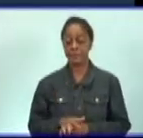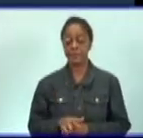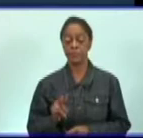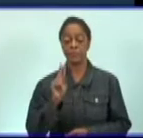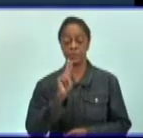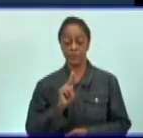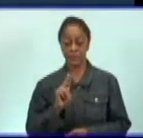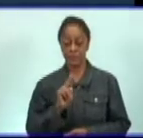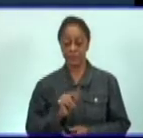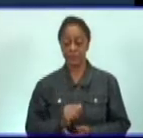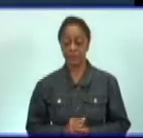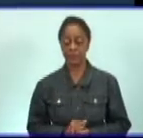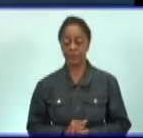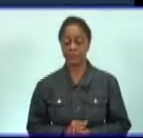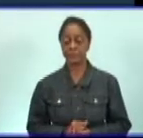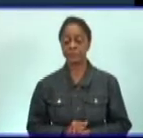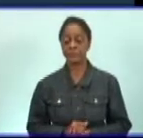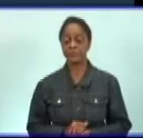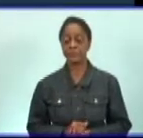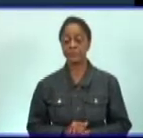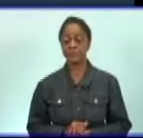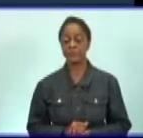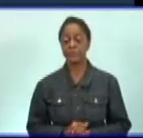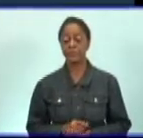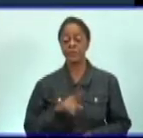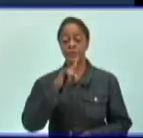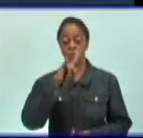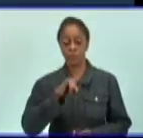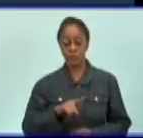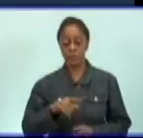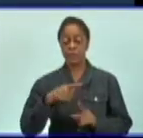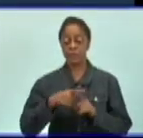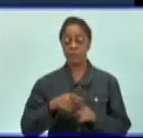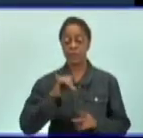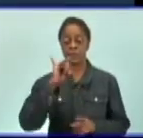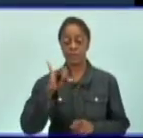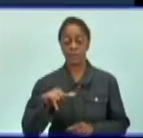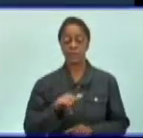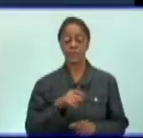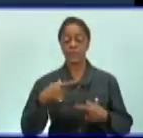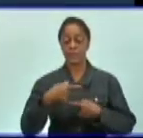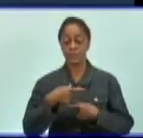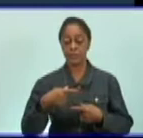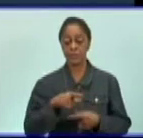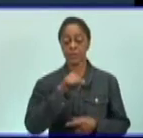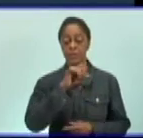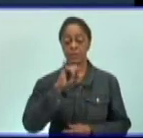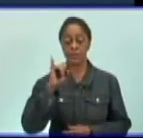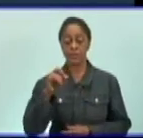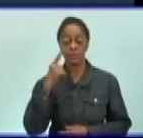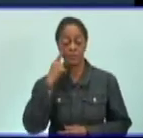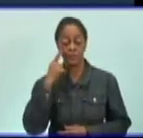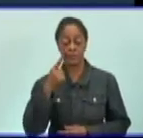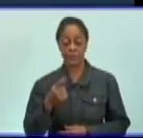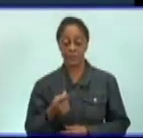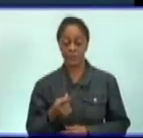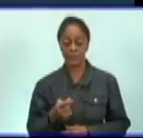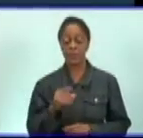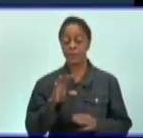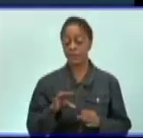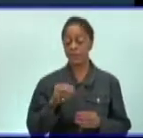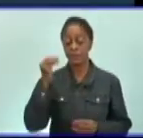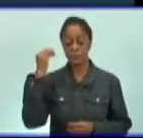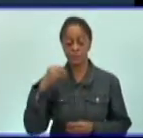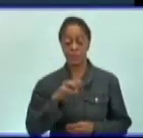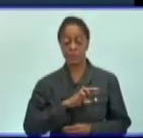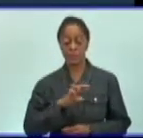unidad. Entonces, 9 más 7 es igual a 16. Observen que hemos obtenido